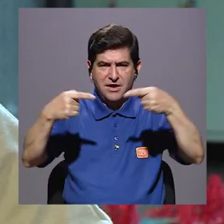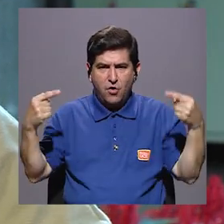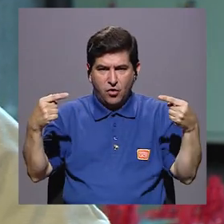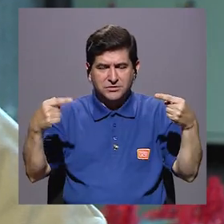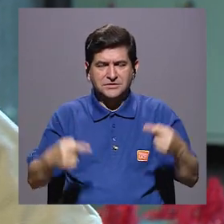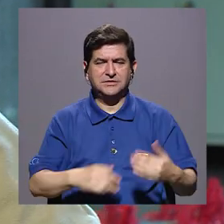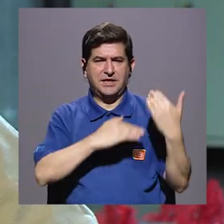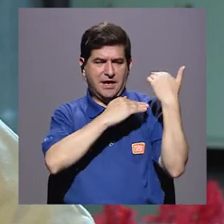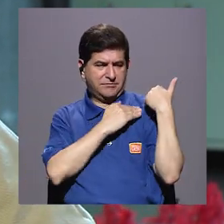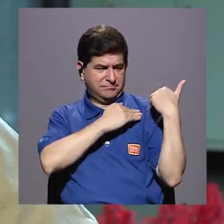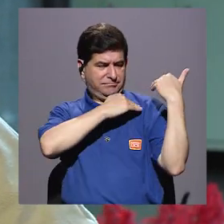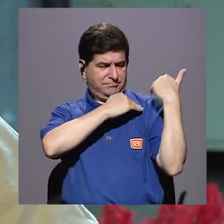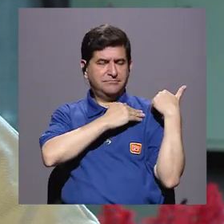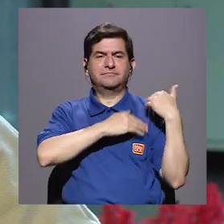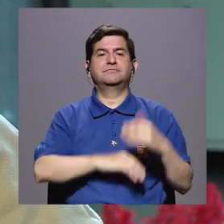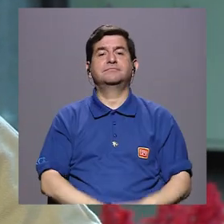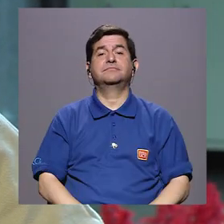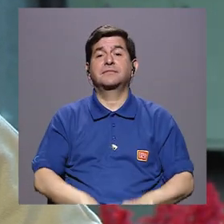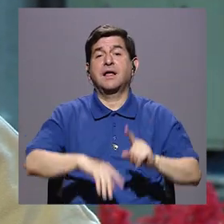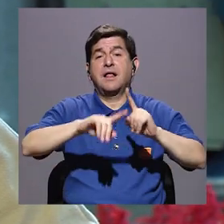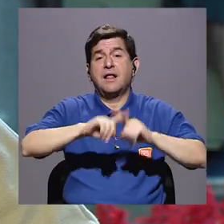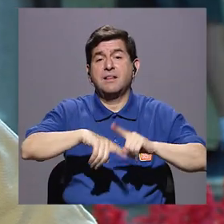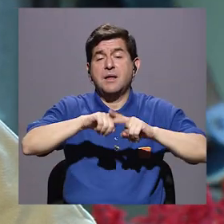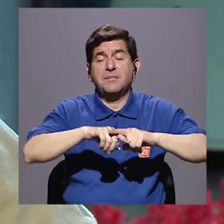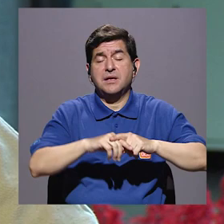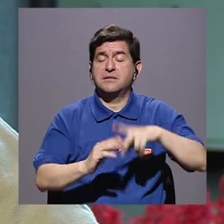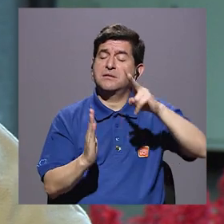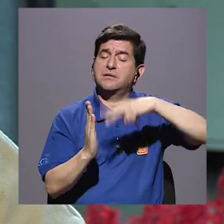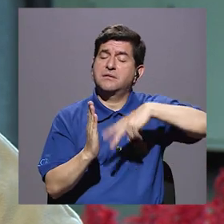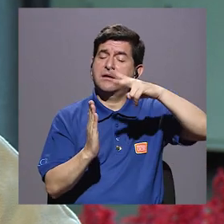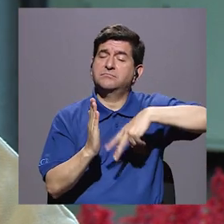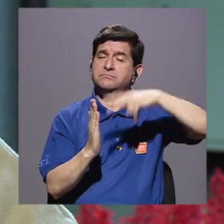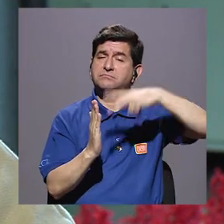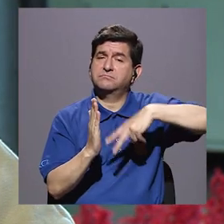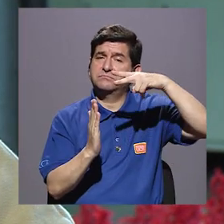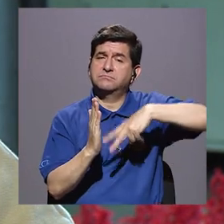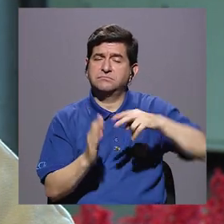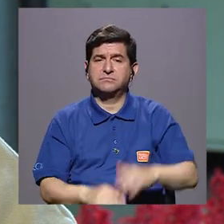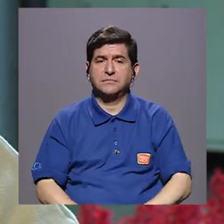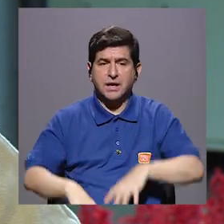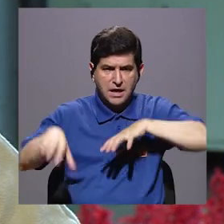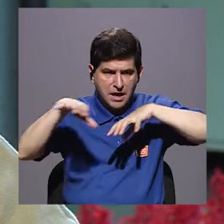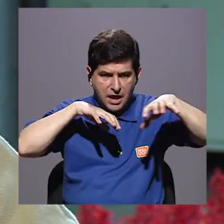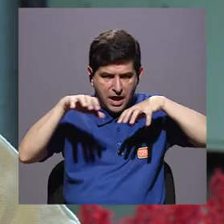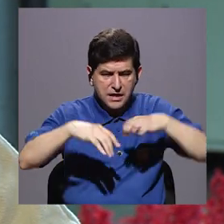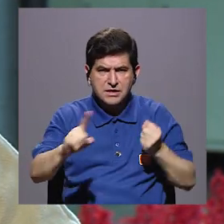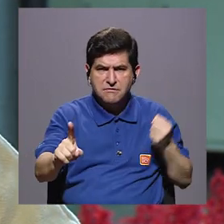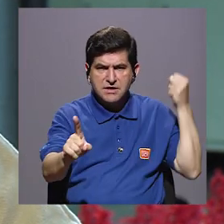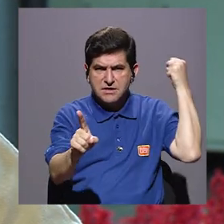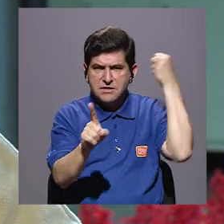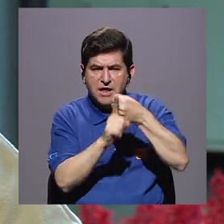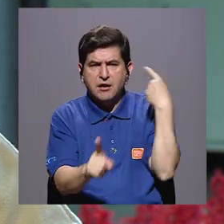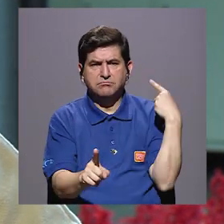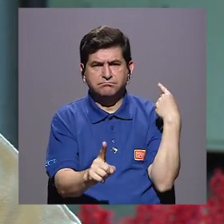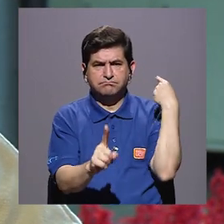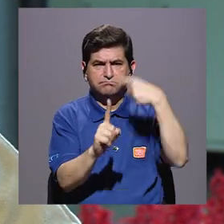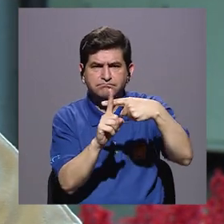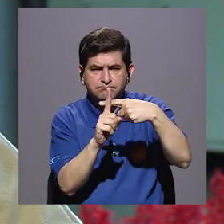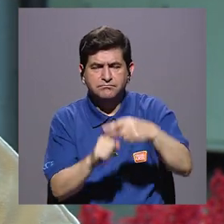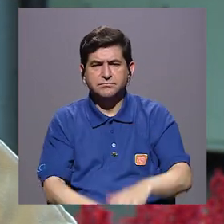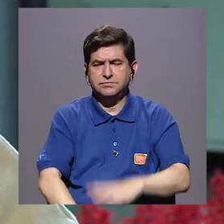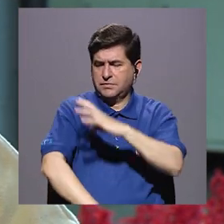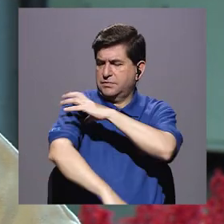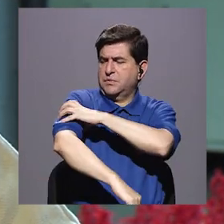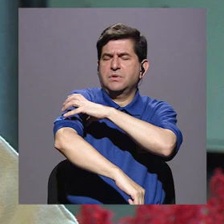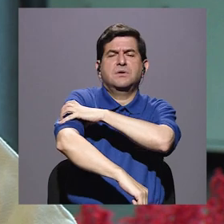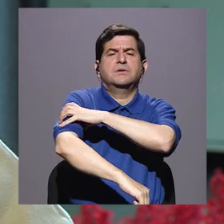contrarresistencia va a ser, según literatura registrada, el ejercicio que va a llegar a impactar de manera positiva específicamente